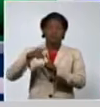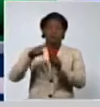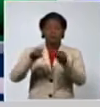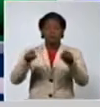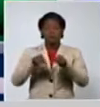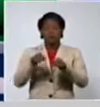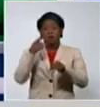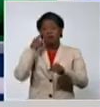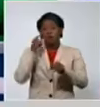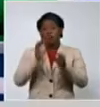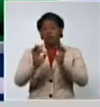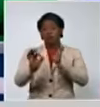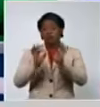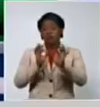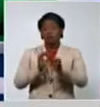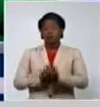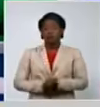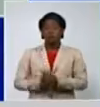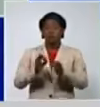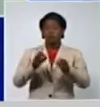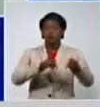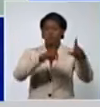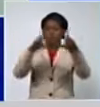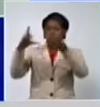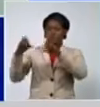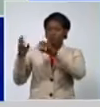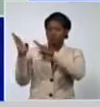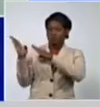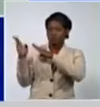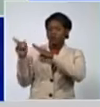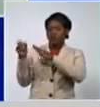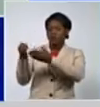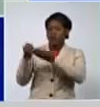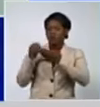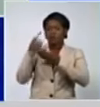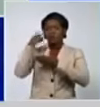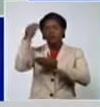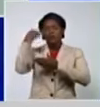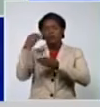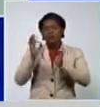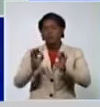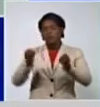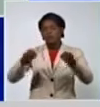Finalmente, el gráfico que nos permite ver el comportamiento de la pandemia.